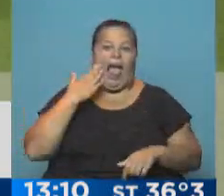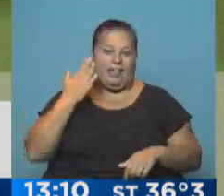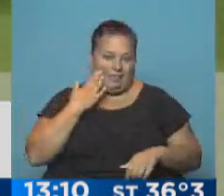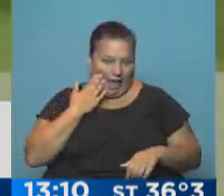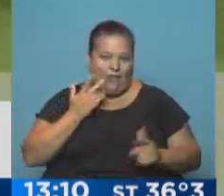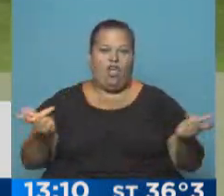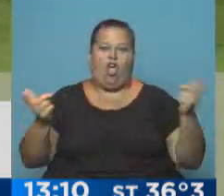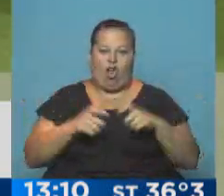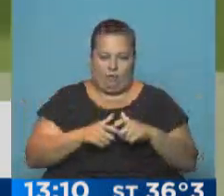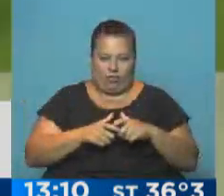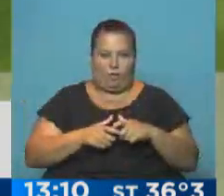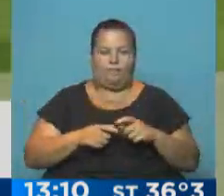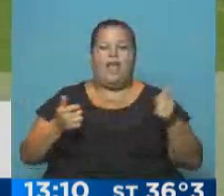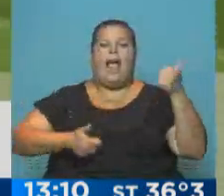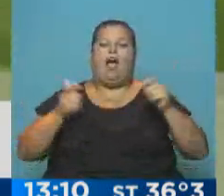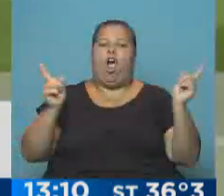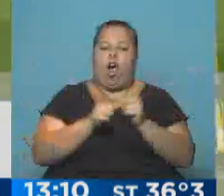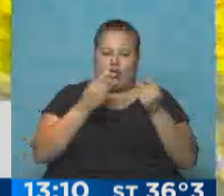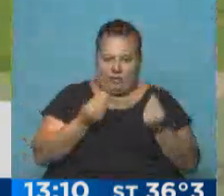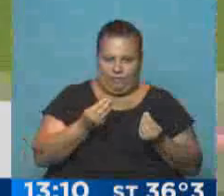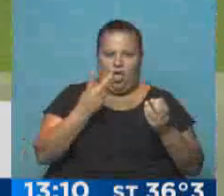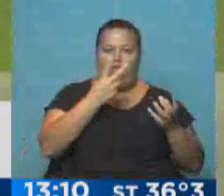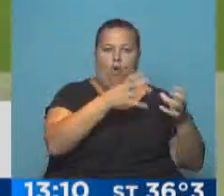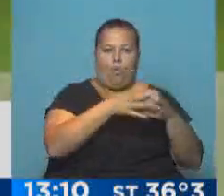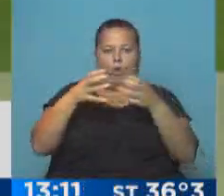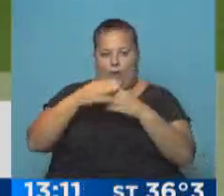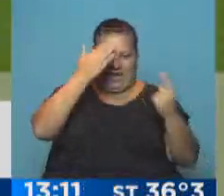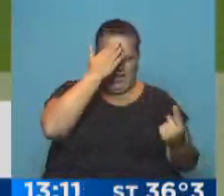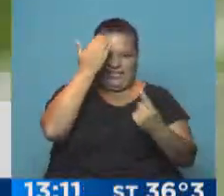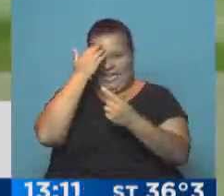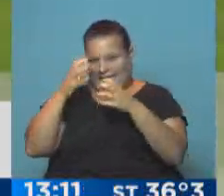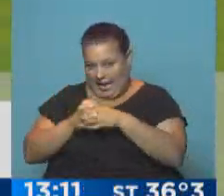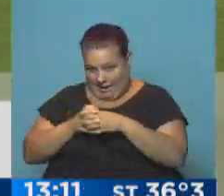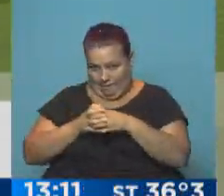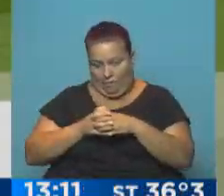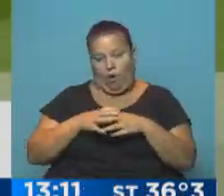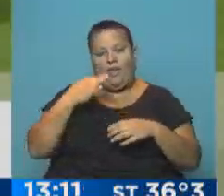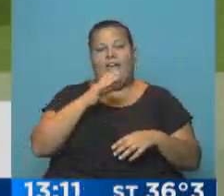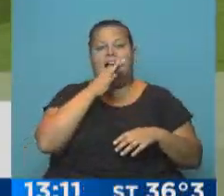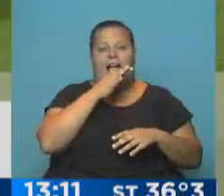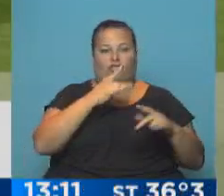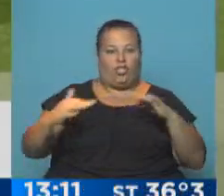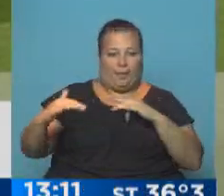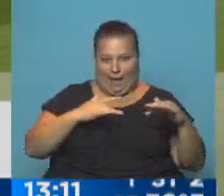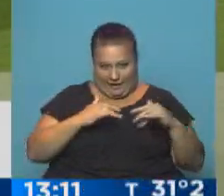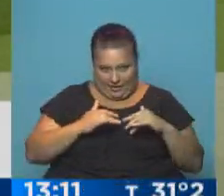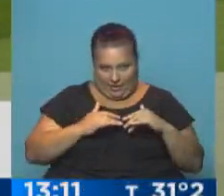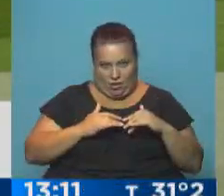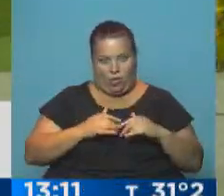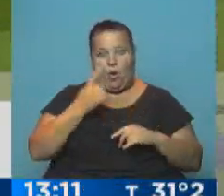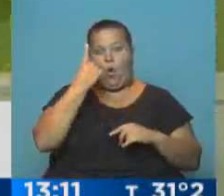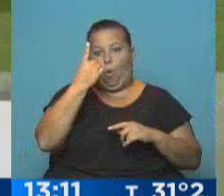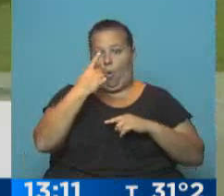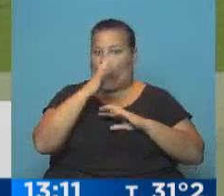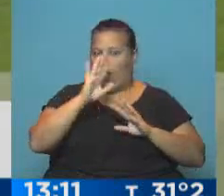en comisión. El campeonato contra son dos zonas de 15 equipos, o sea, vas a tener 14 partidos a una sola